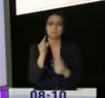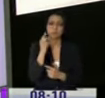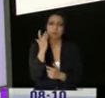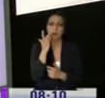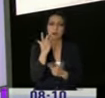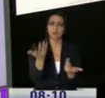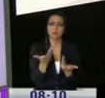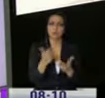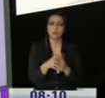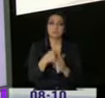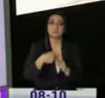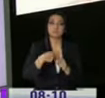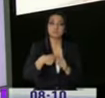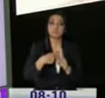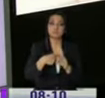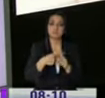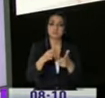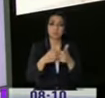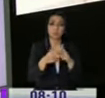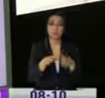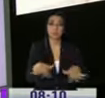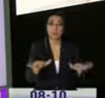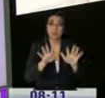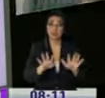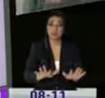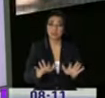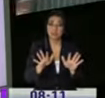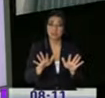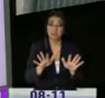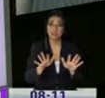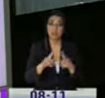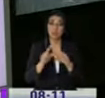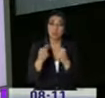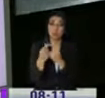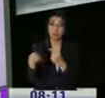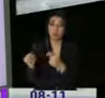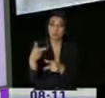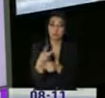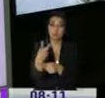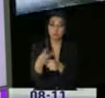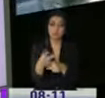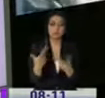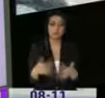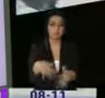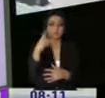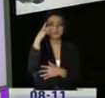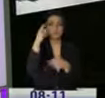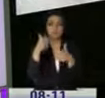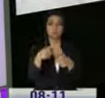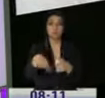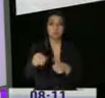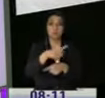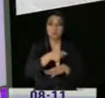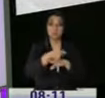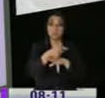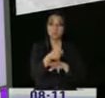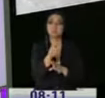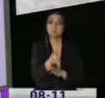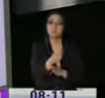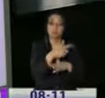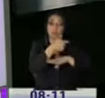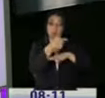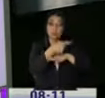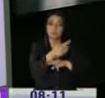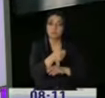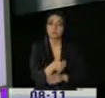esto. En los mercados que existan este tipo de problemas o existan bandas, ¿no? Realmente da que pensar. Ustedes son autoridades, los llamados a